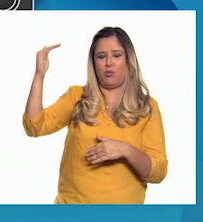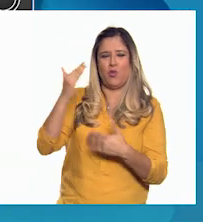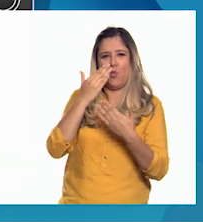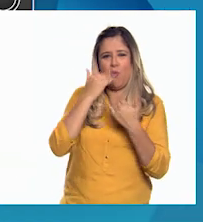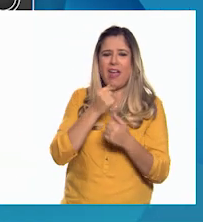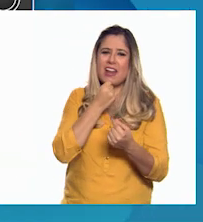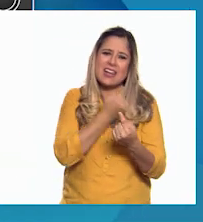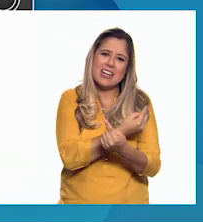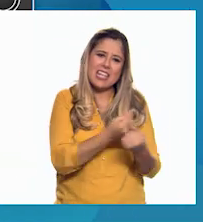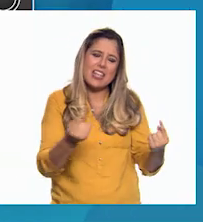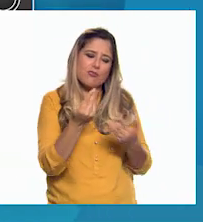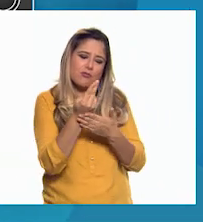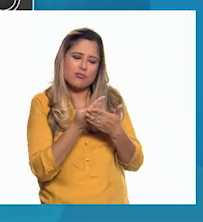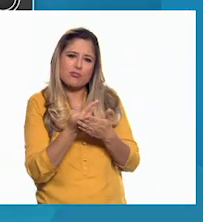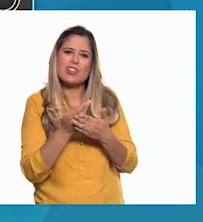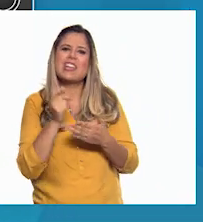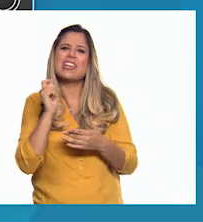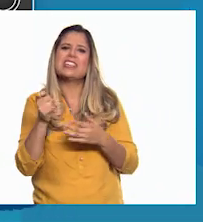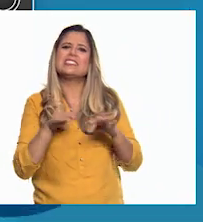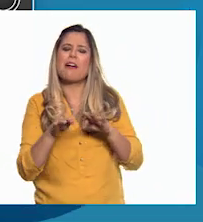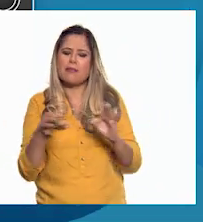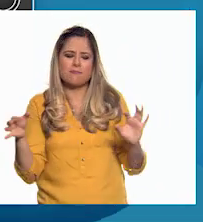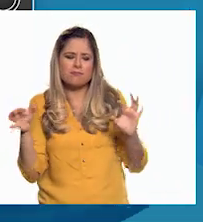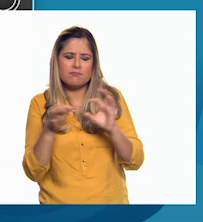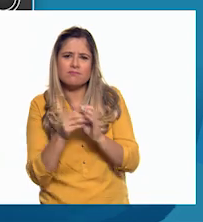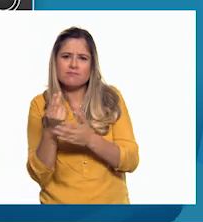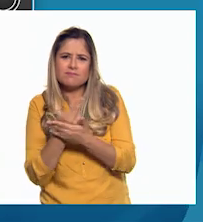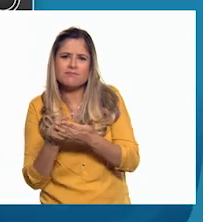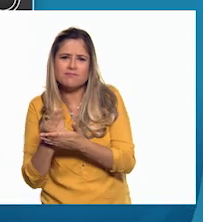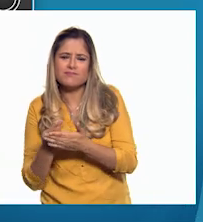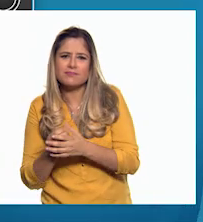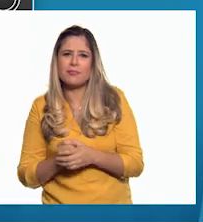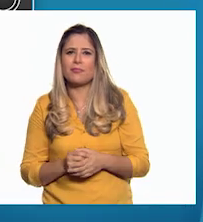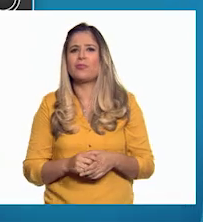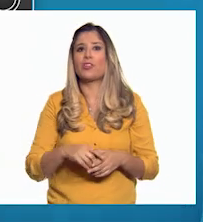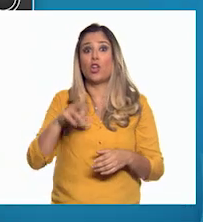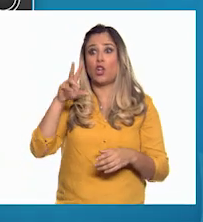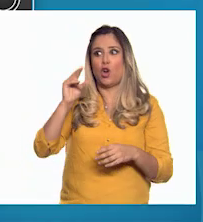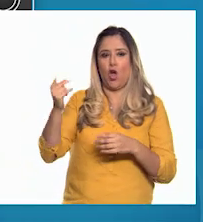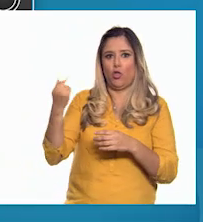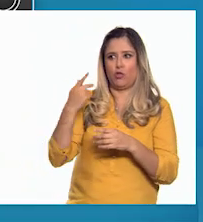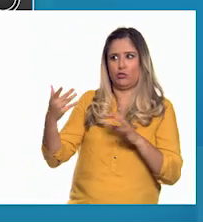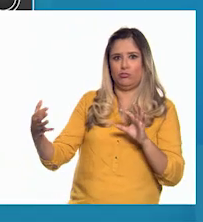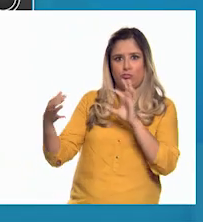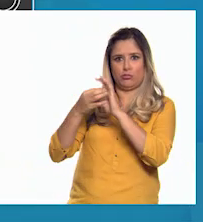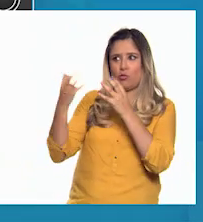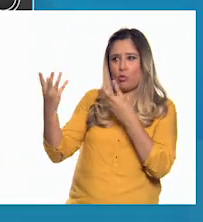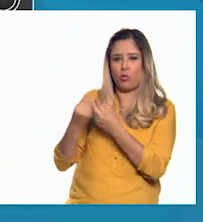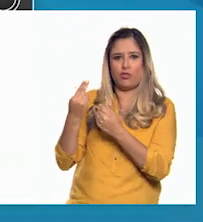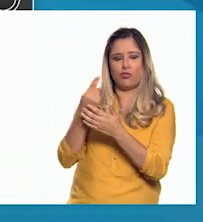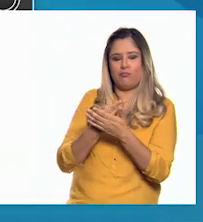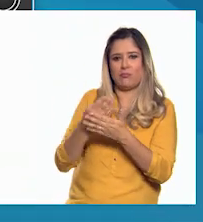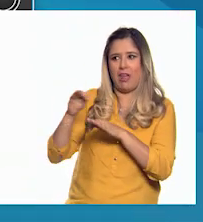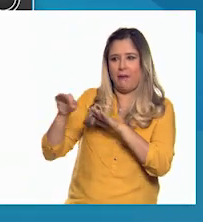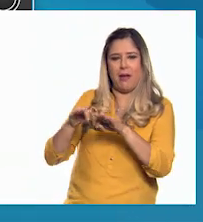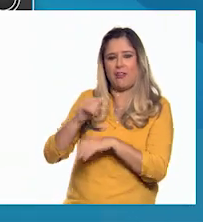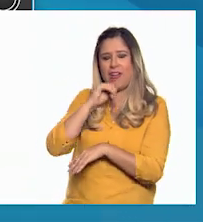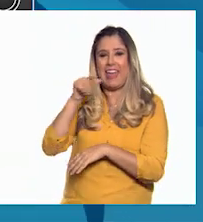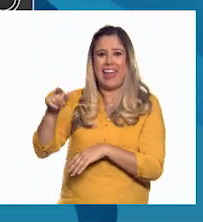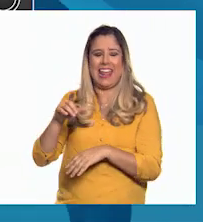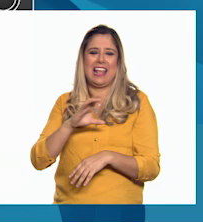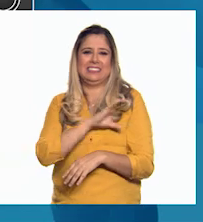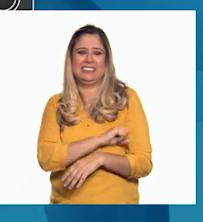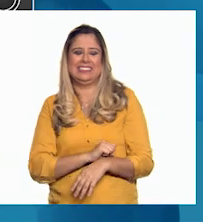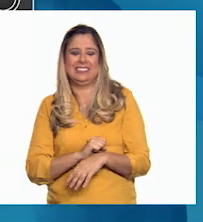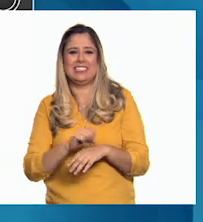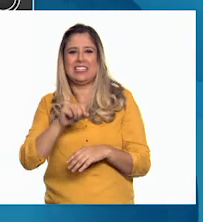es? Cuéntame cómo es trabajar con un ilustrador. Pues bueno, no es que trabajemos juntos. No. Incluso él ilustró mis primeros 2 libros,